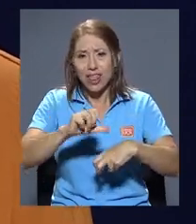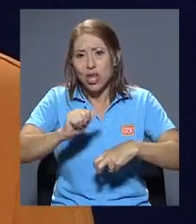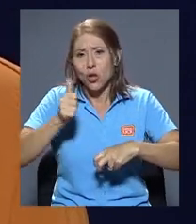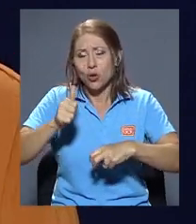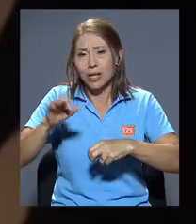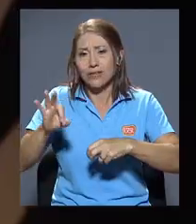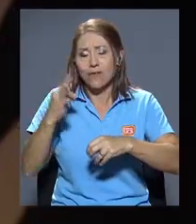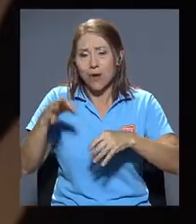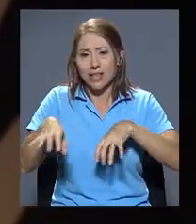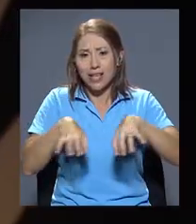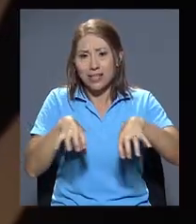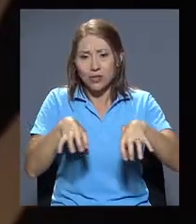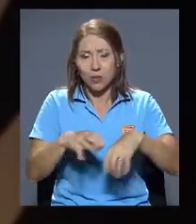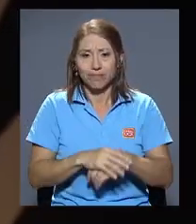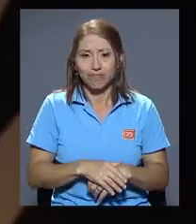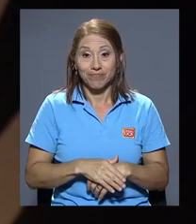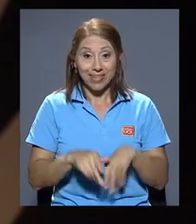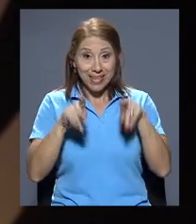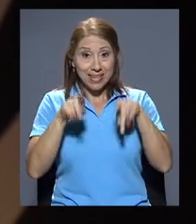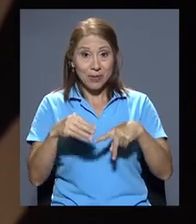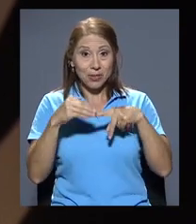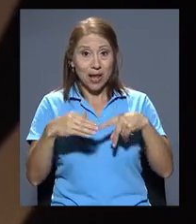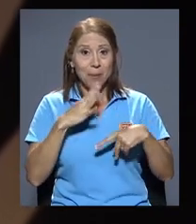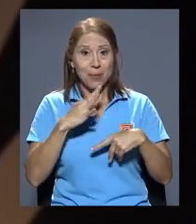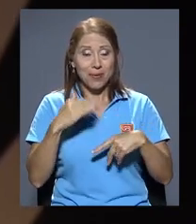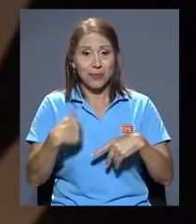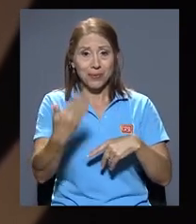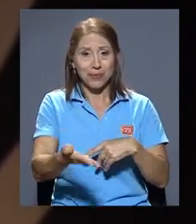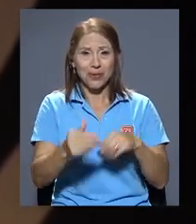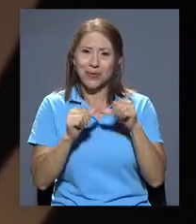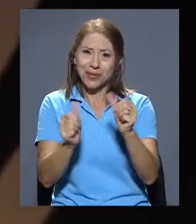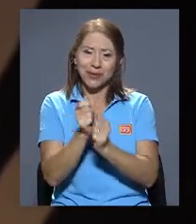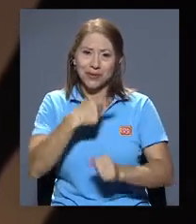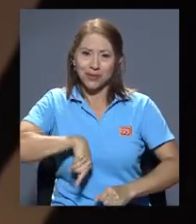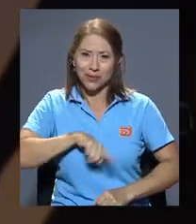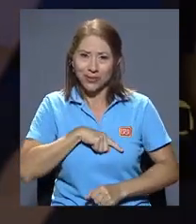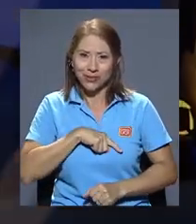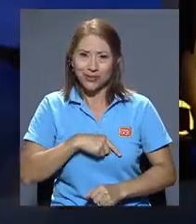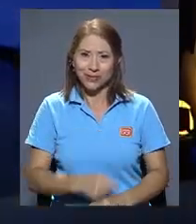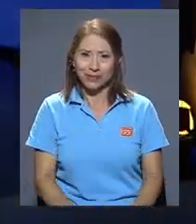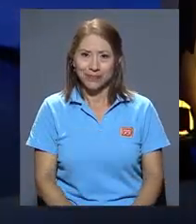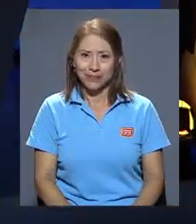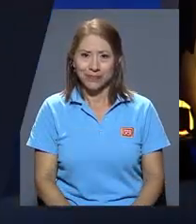personajes, entonces vamos a hablar en el tercer bloque. Quédese con nosotros.